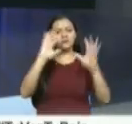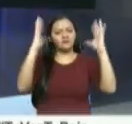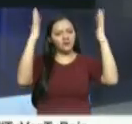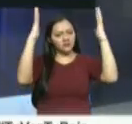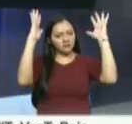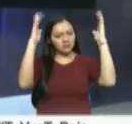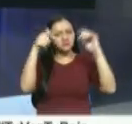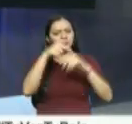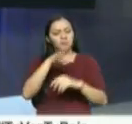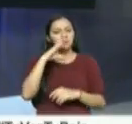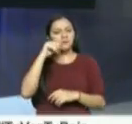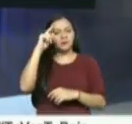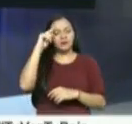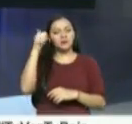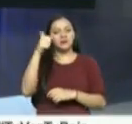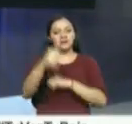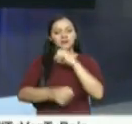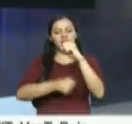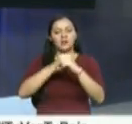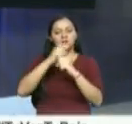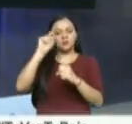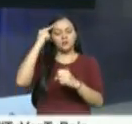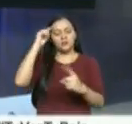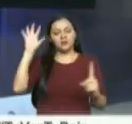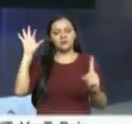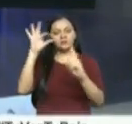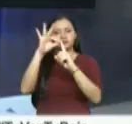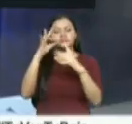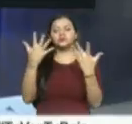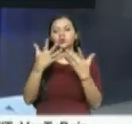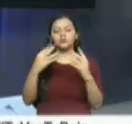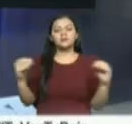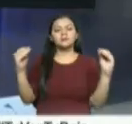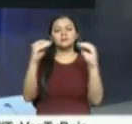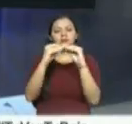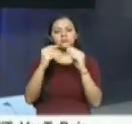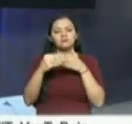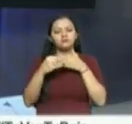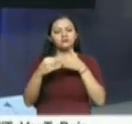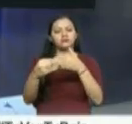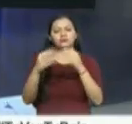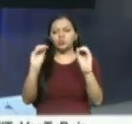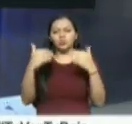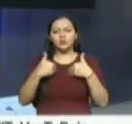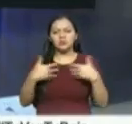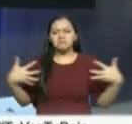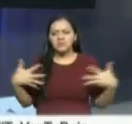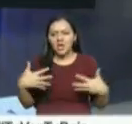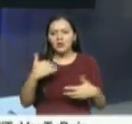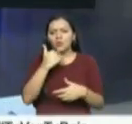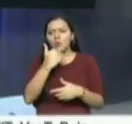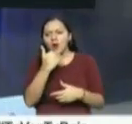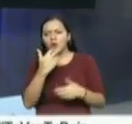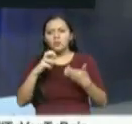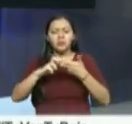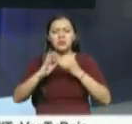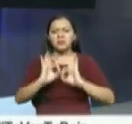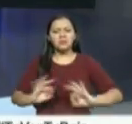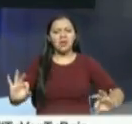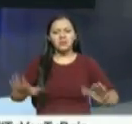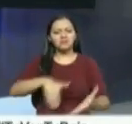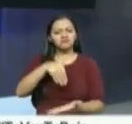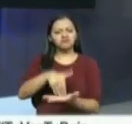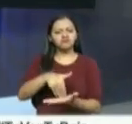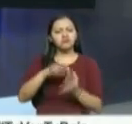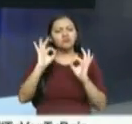durante estos 10 años de gobierno. Lo calificó como un gran timonel de los que no tienen miedo a cruzar tormentas, en referencia a